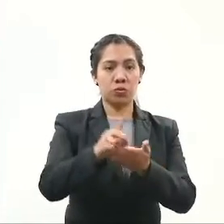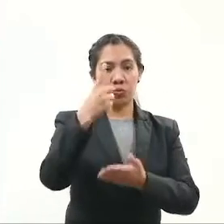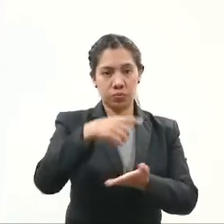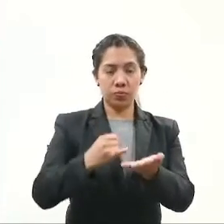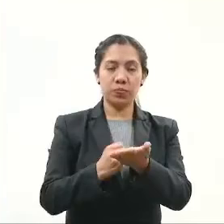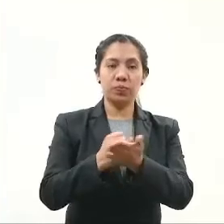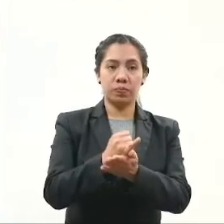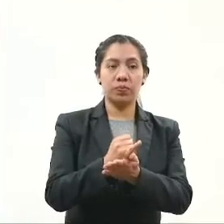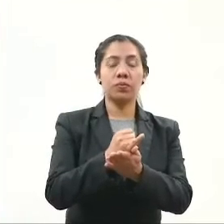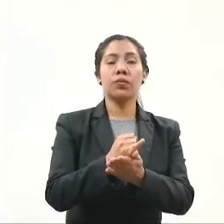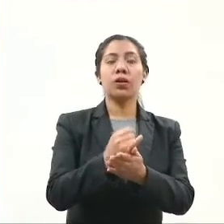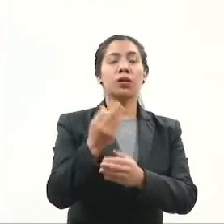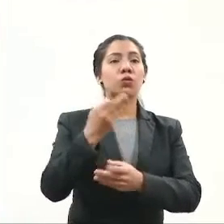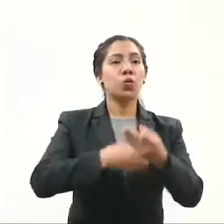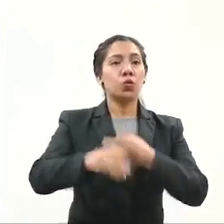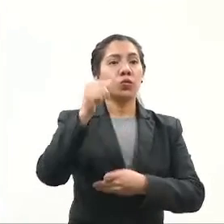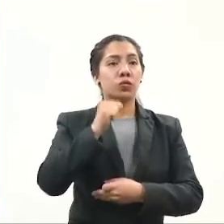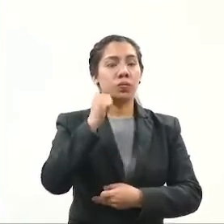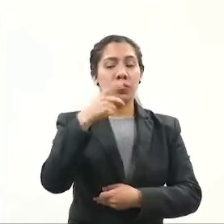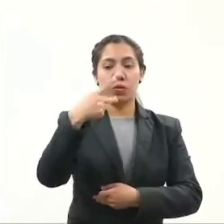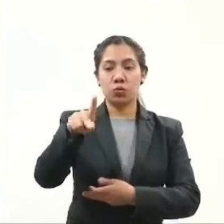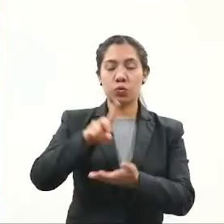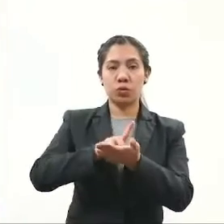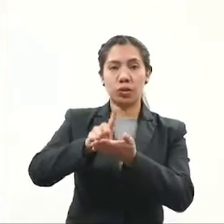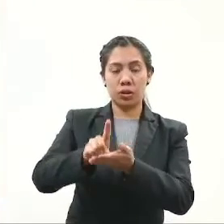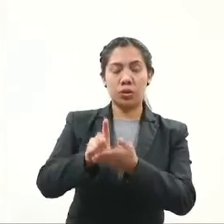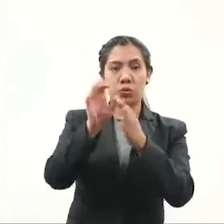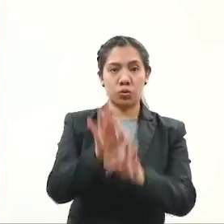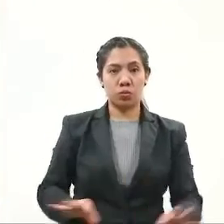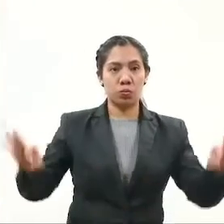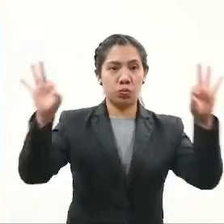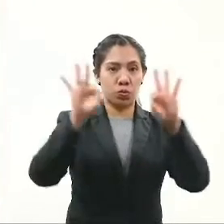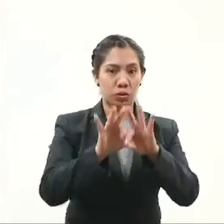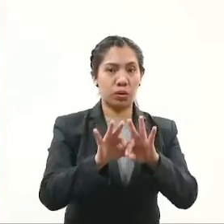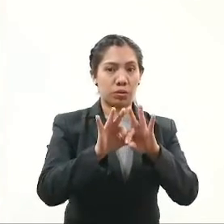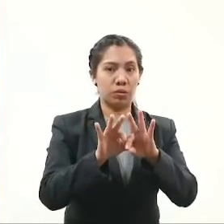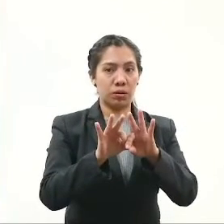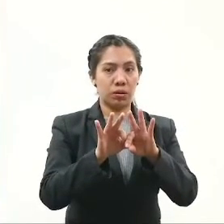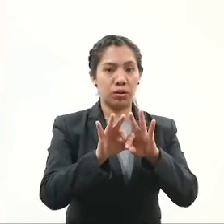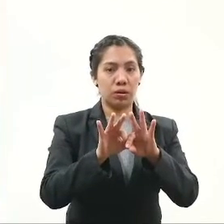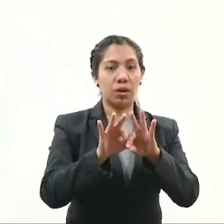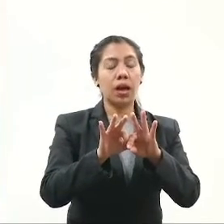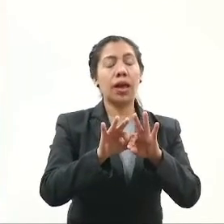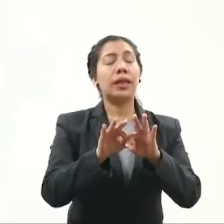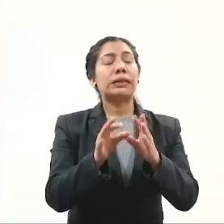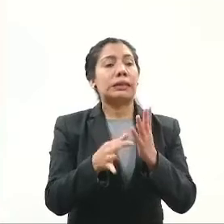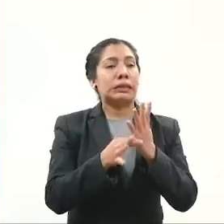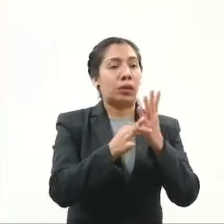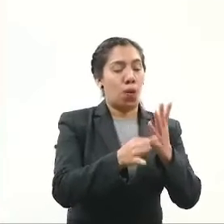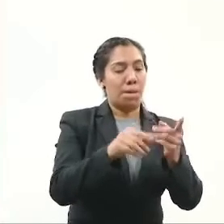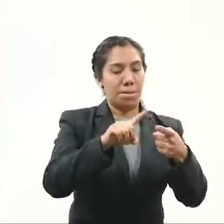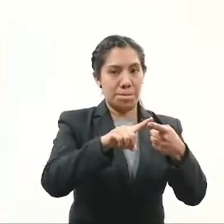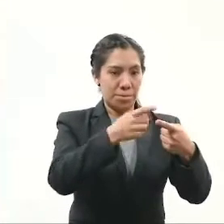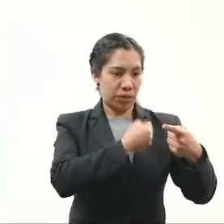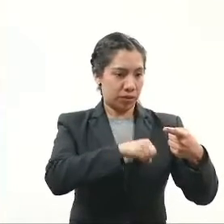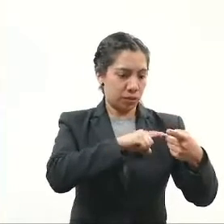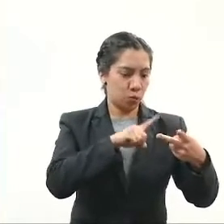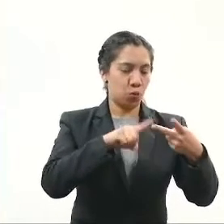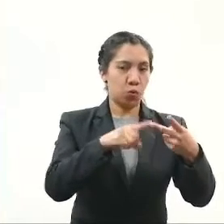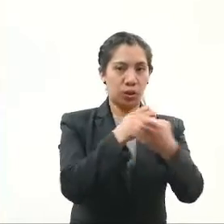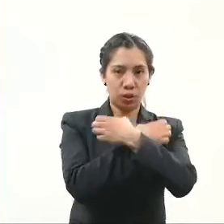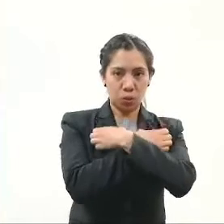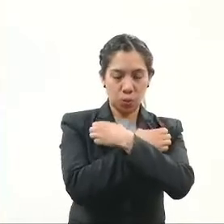decisiones fundamentales en lo que respecta a la salud la educación y el trabajo entre otras